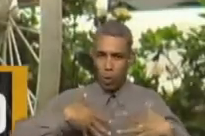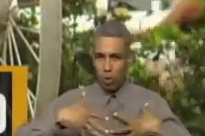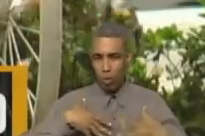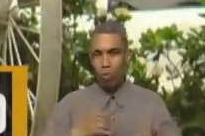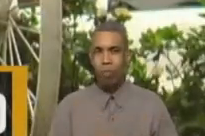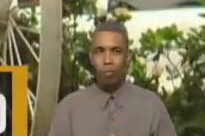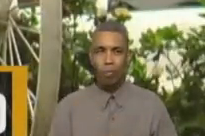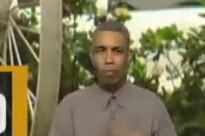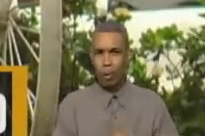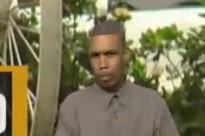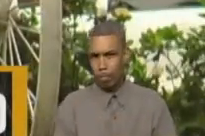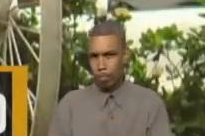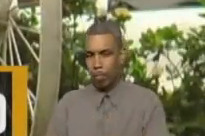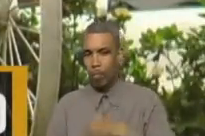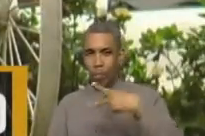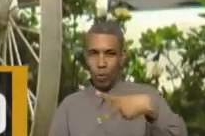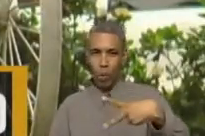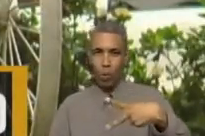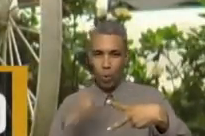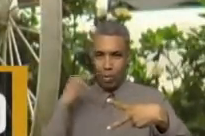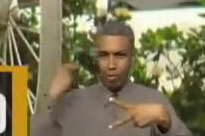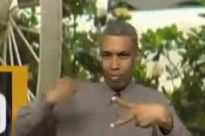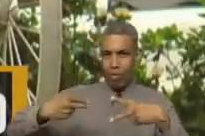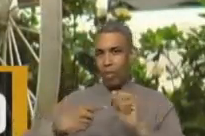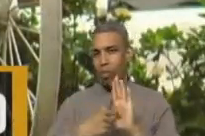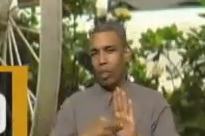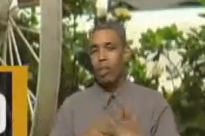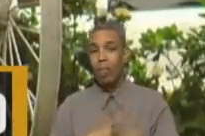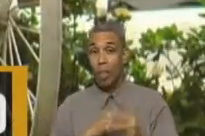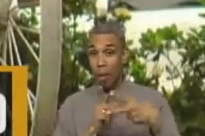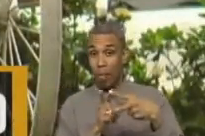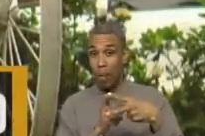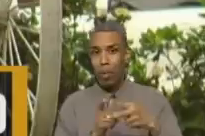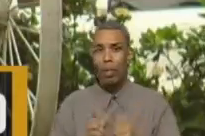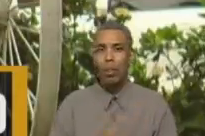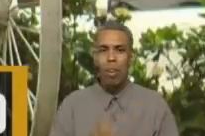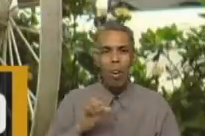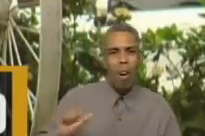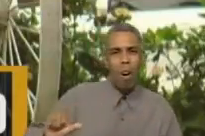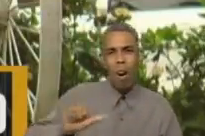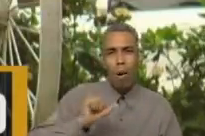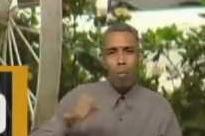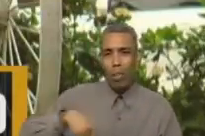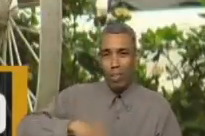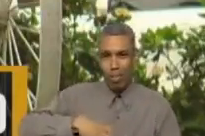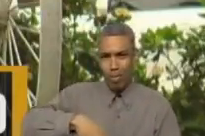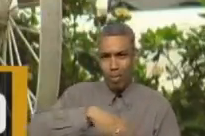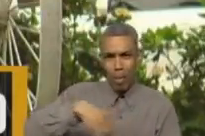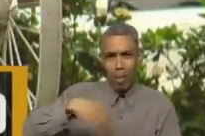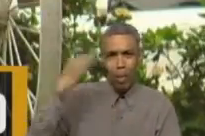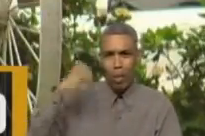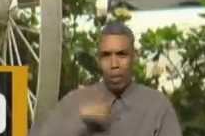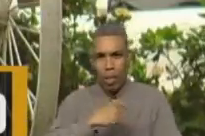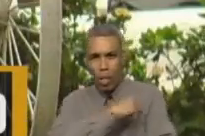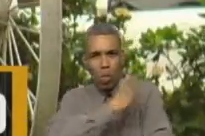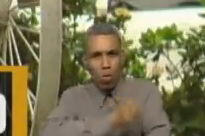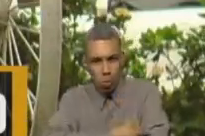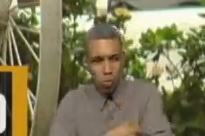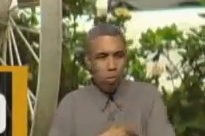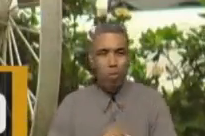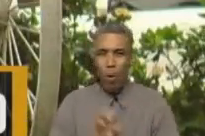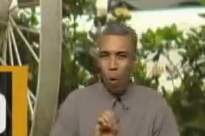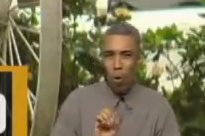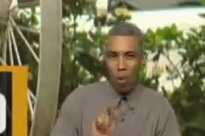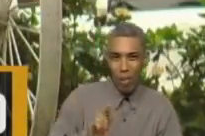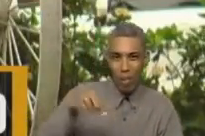dos momentos, es una obra de teatro documental en donde se narra la lucha de las mujeres en Santander basadas en la historia de la organización femenina